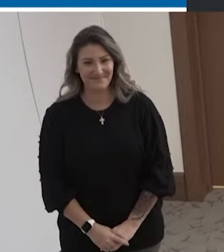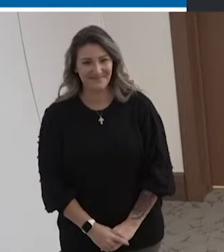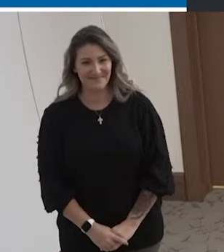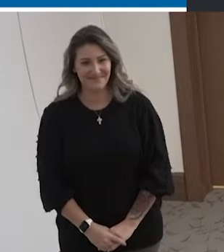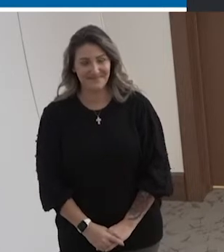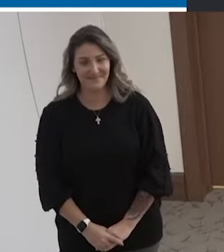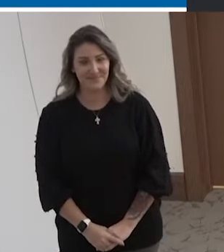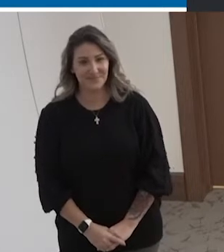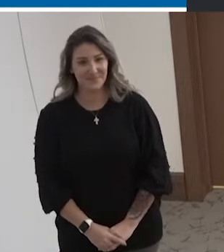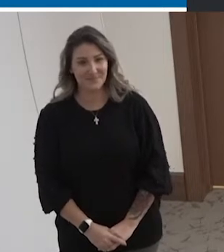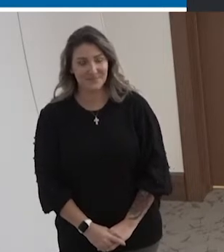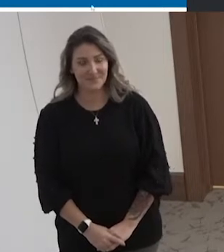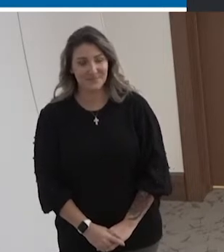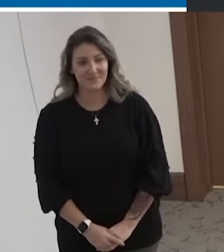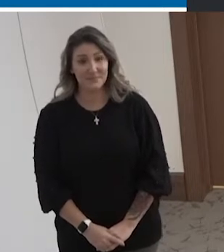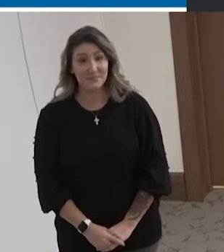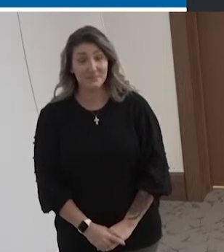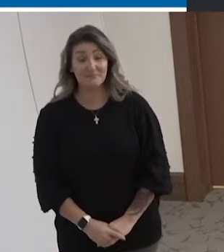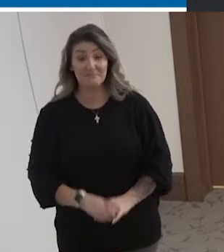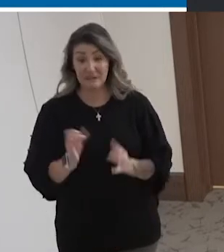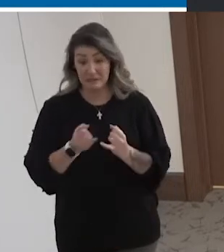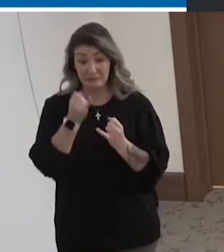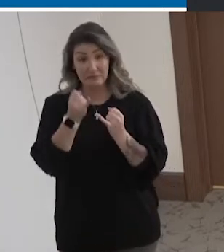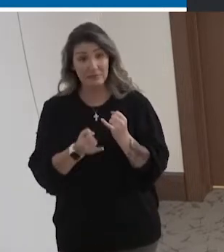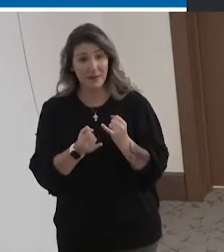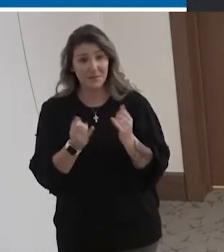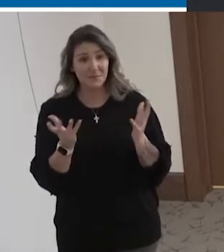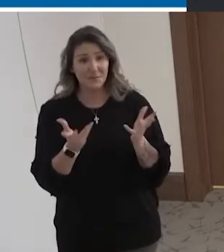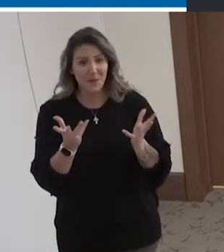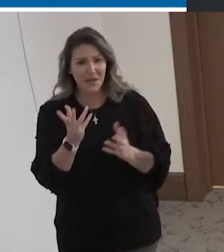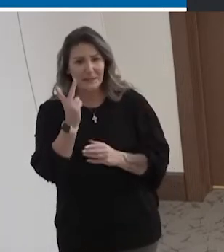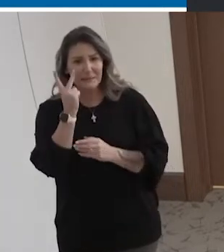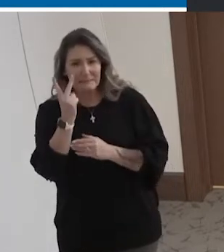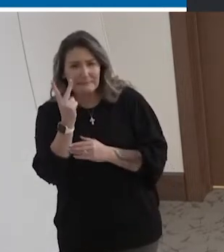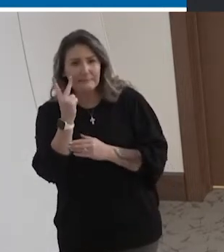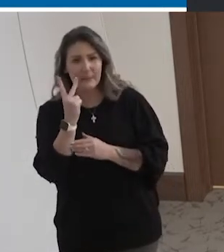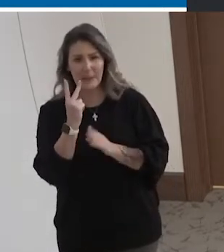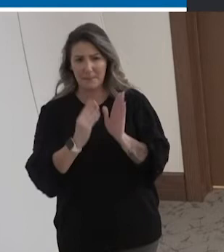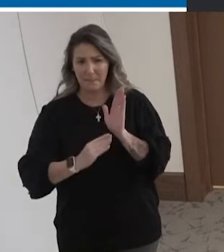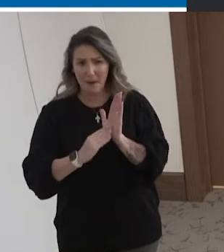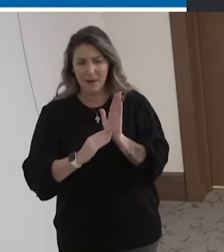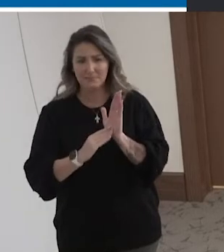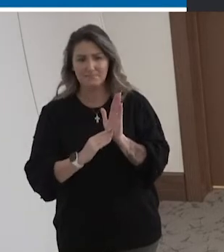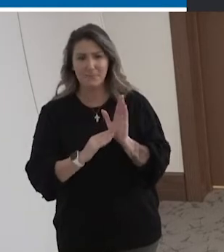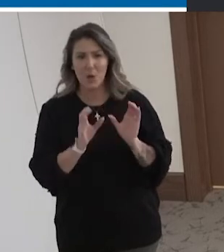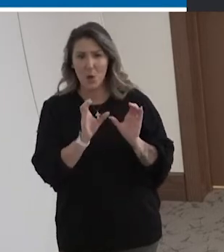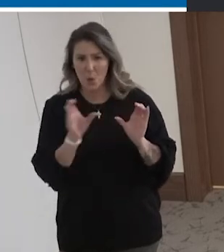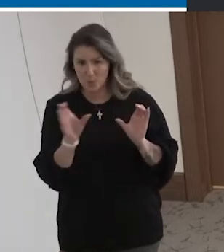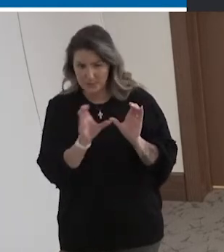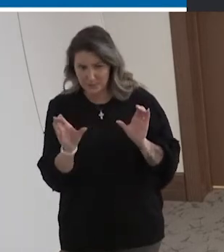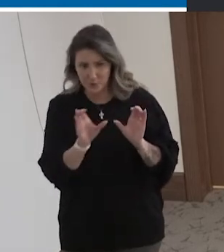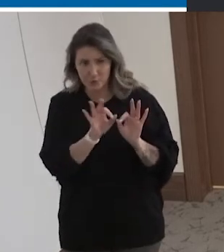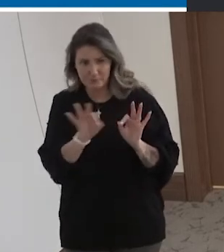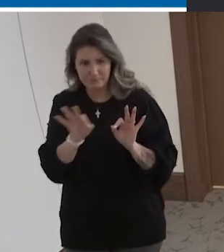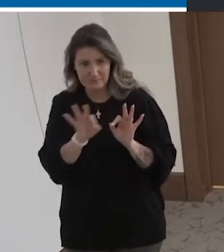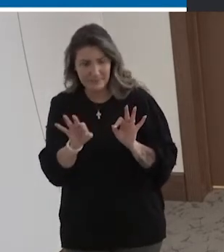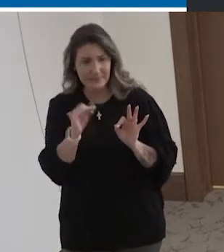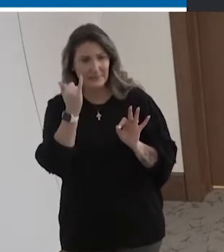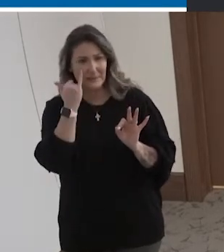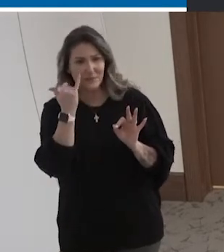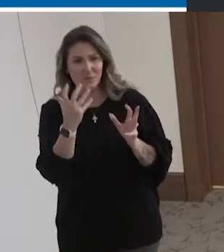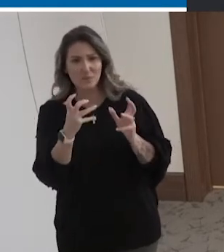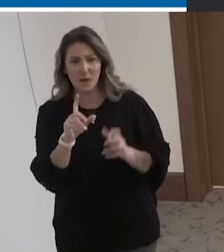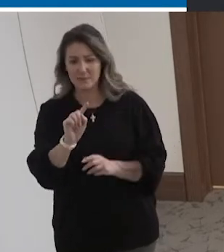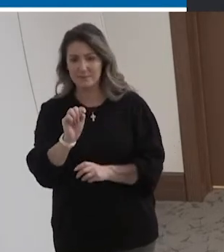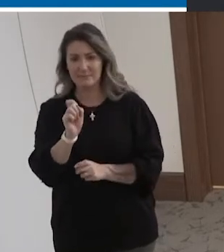la pregunta. And then lastly, you'll see down here there's a closed caption box if you would like text on during this